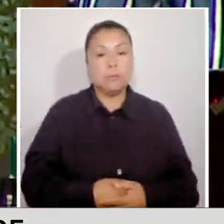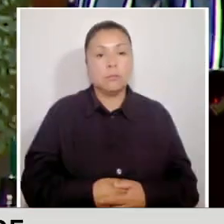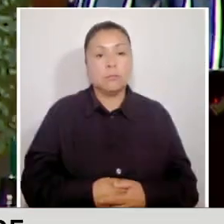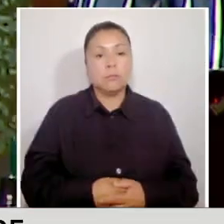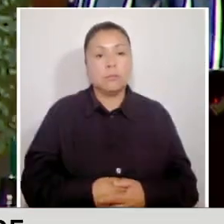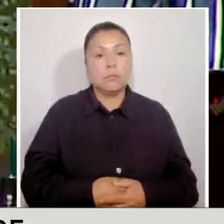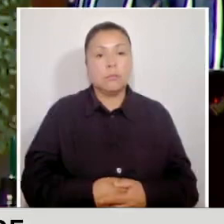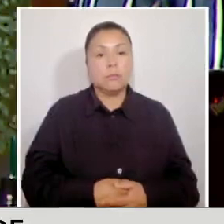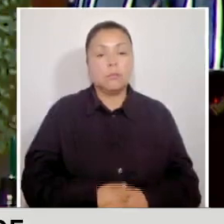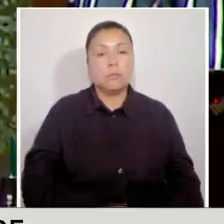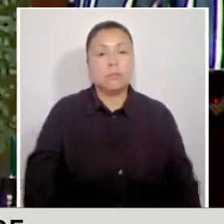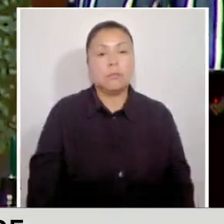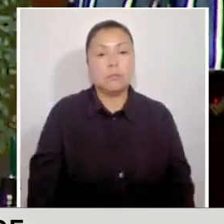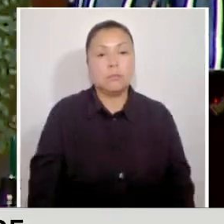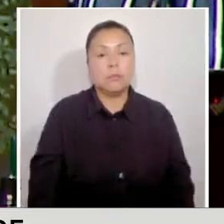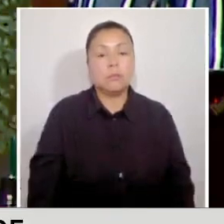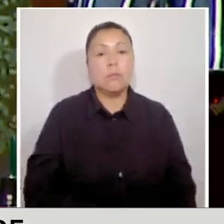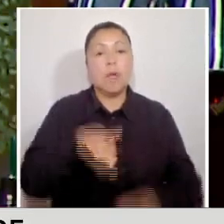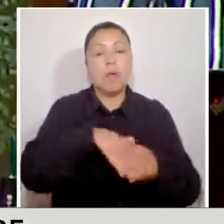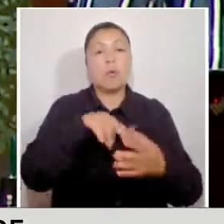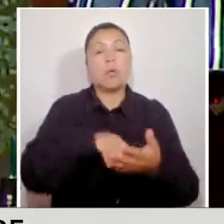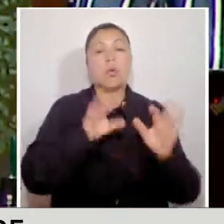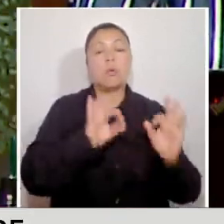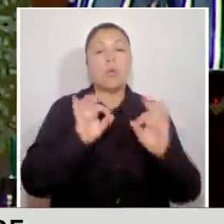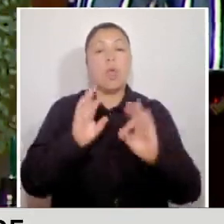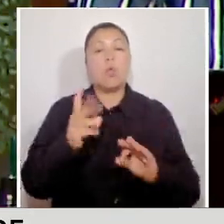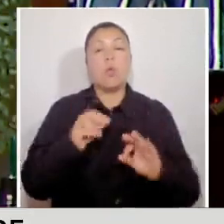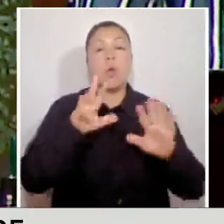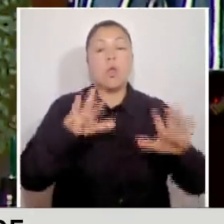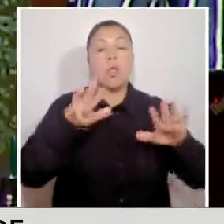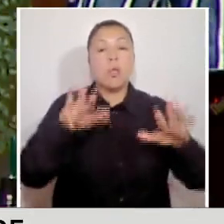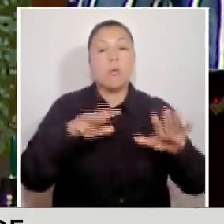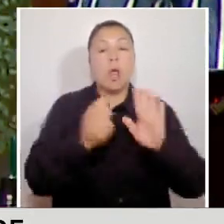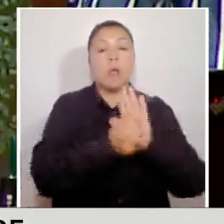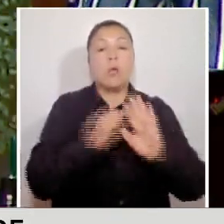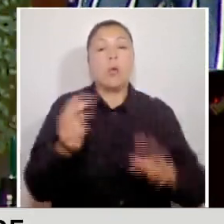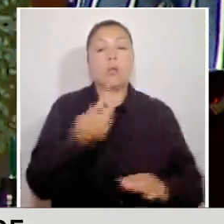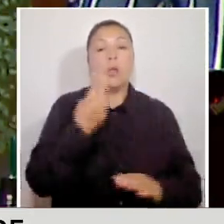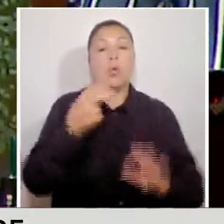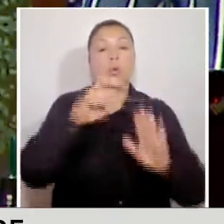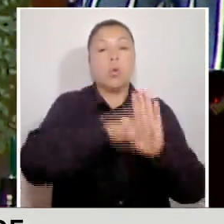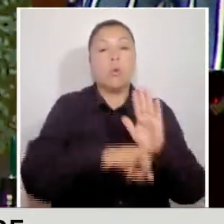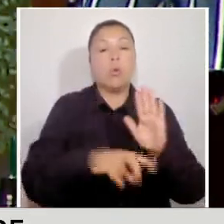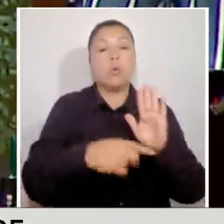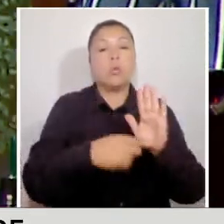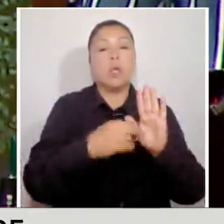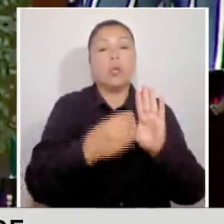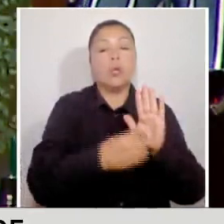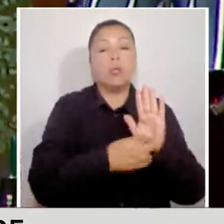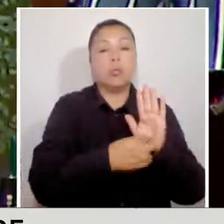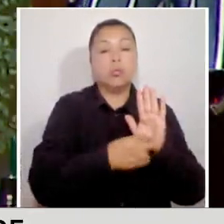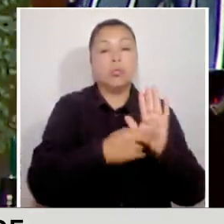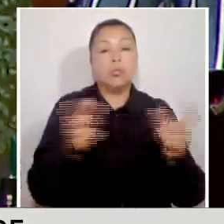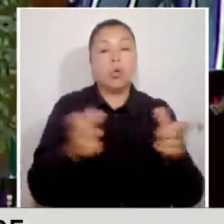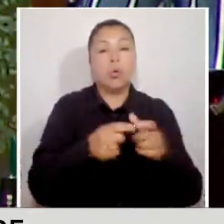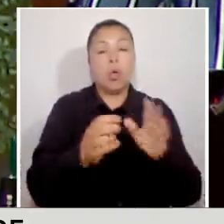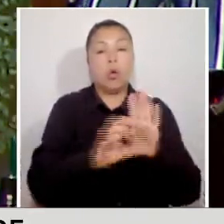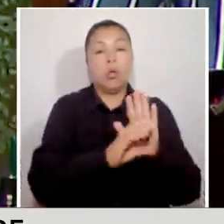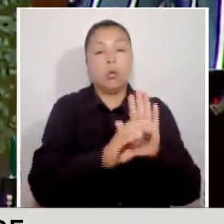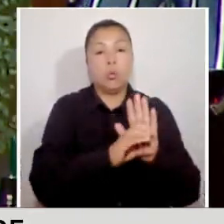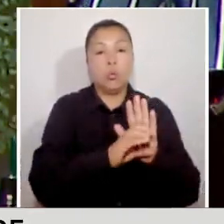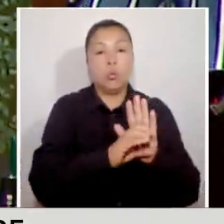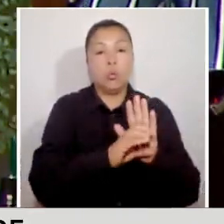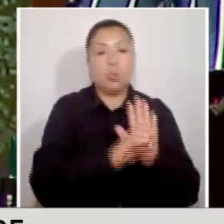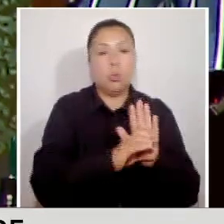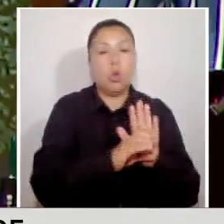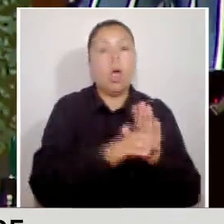aprobada en votación particular el numeral 19 del artículo segundo del proyecto en los términos propuestos por la comisión de Constitución cuya